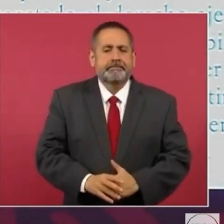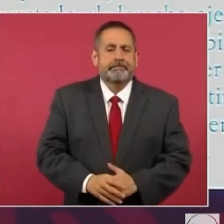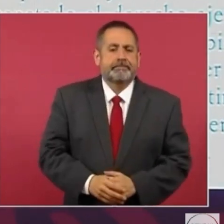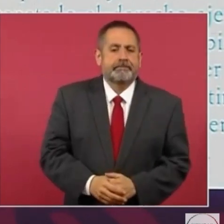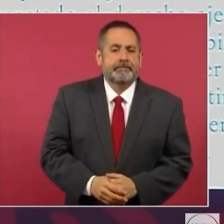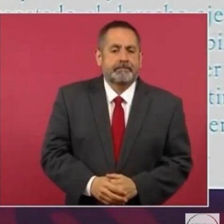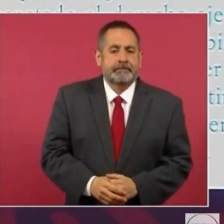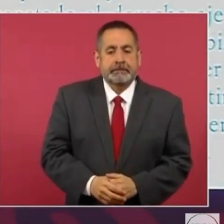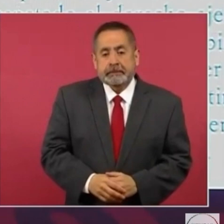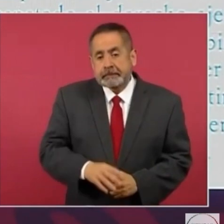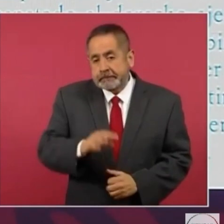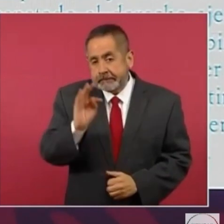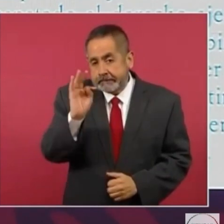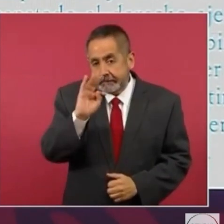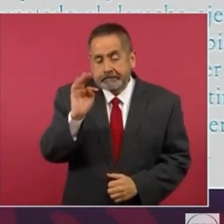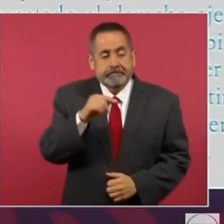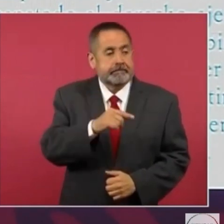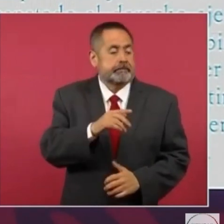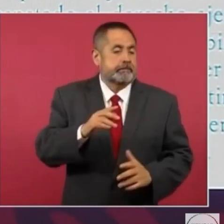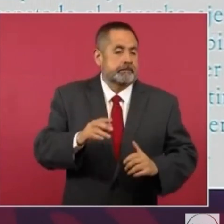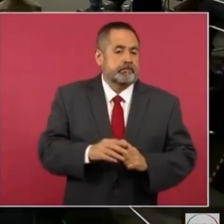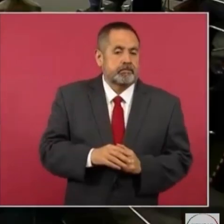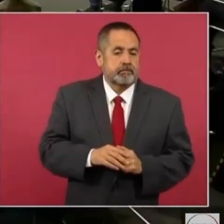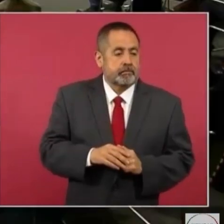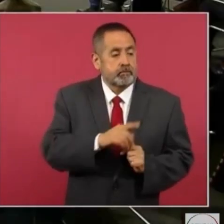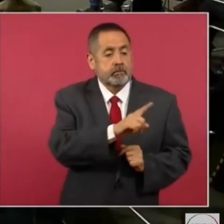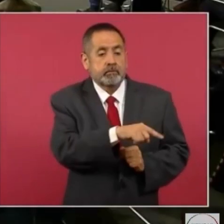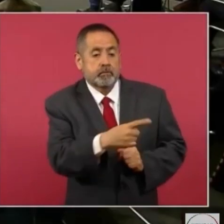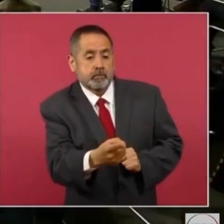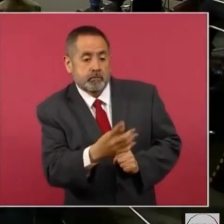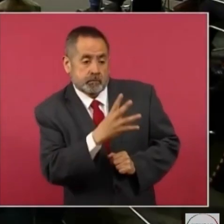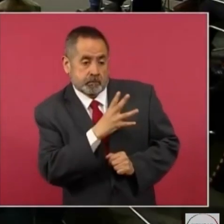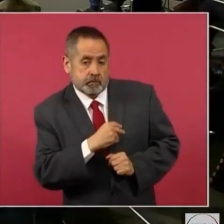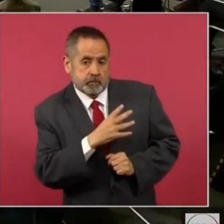Si acaso a los hijos